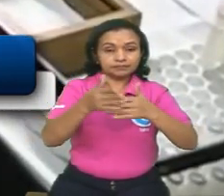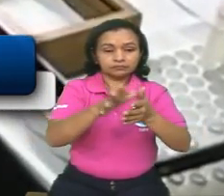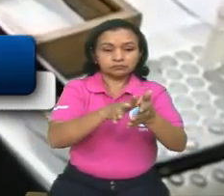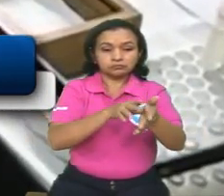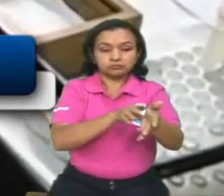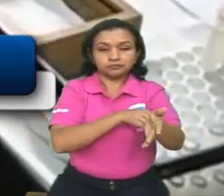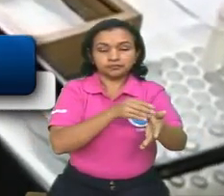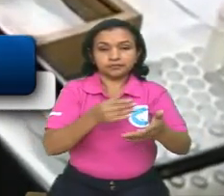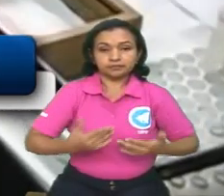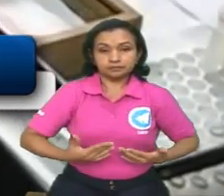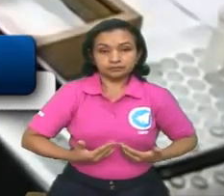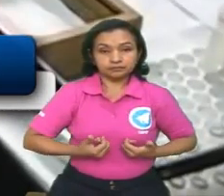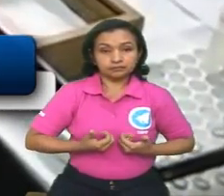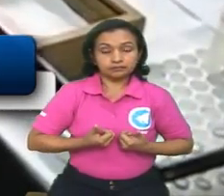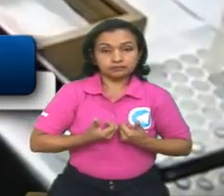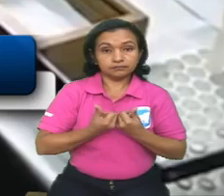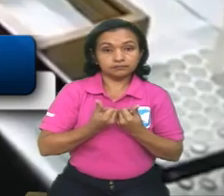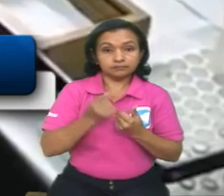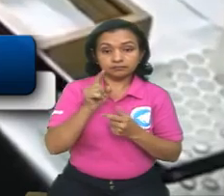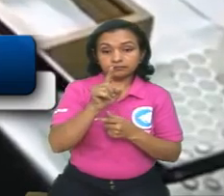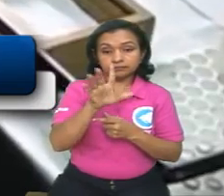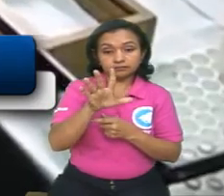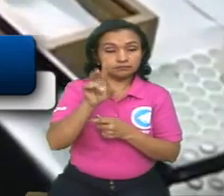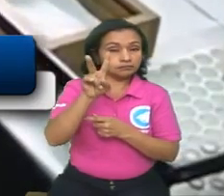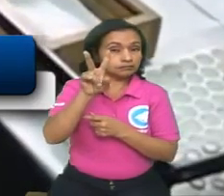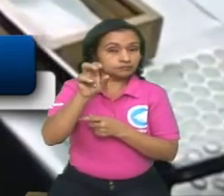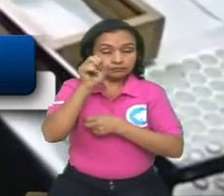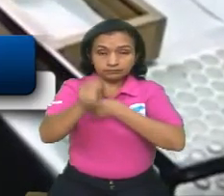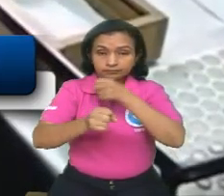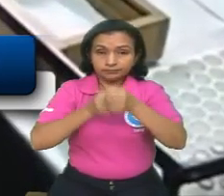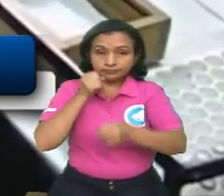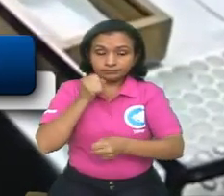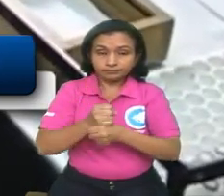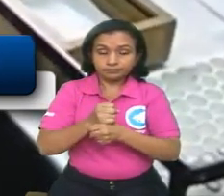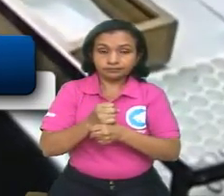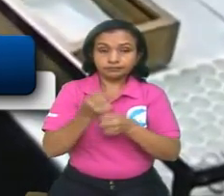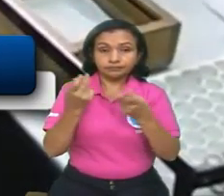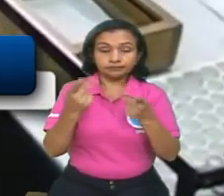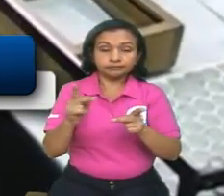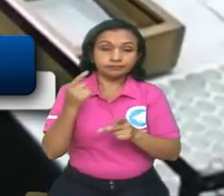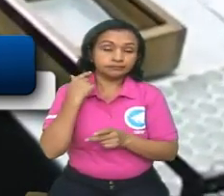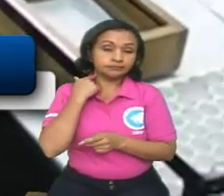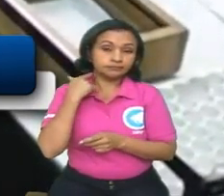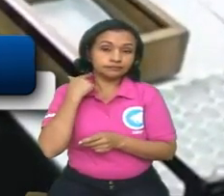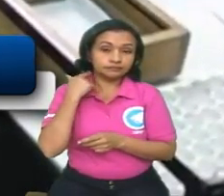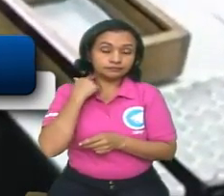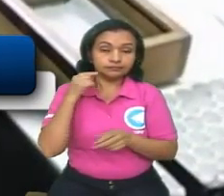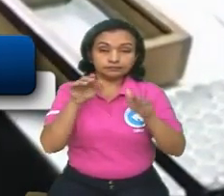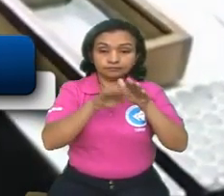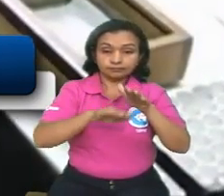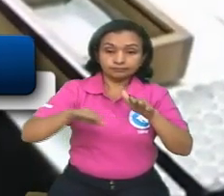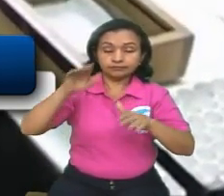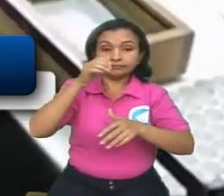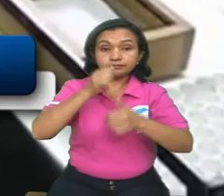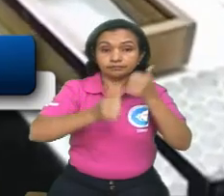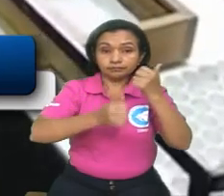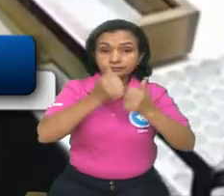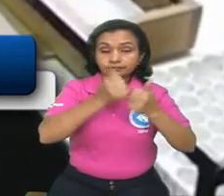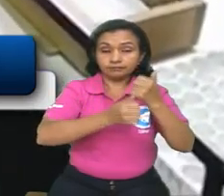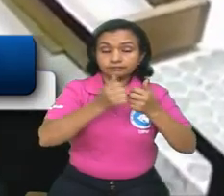es decir, a un cáncer, en 15, 20 años. Pero cada vez con mayores factores de riesgo y